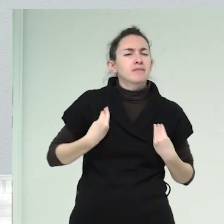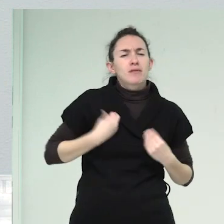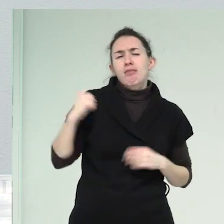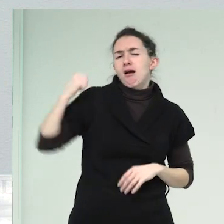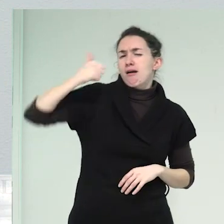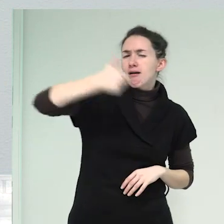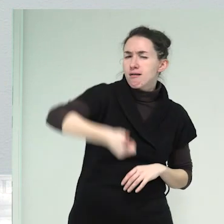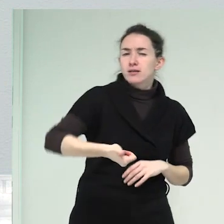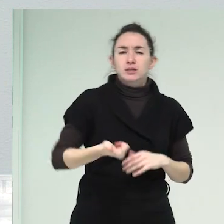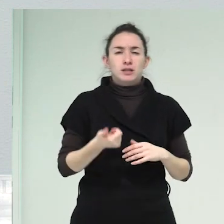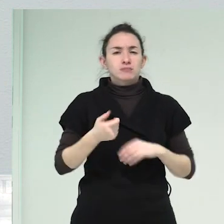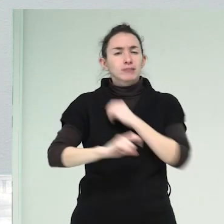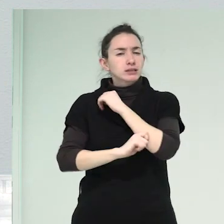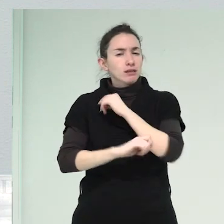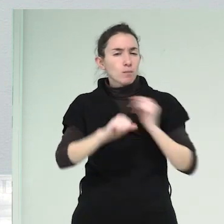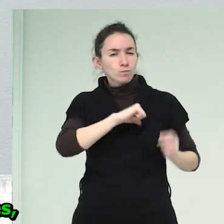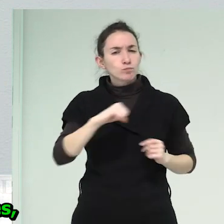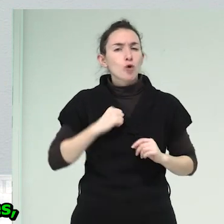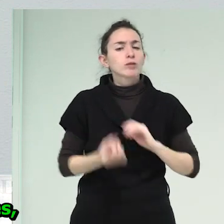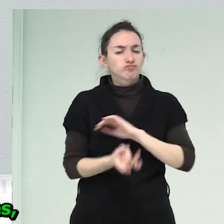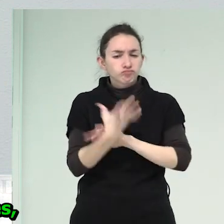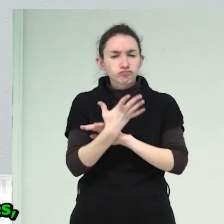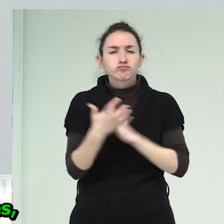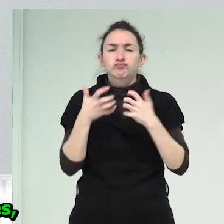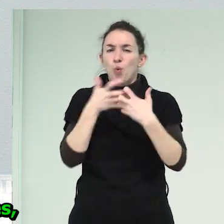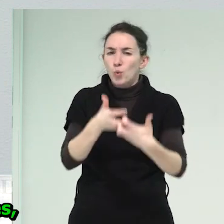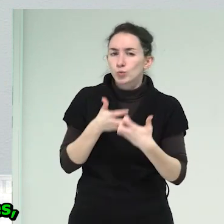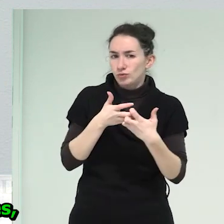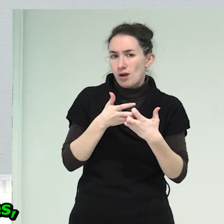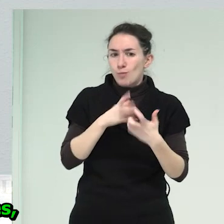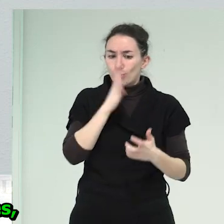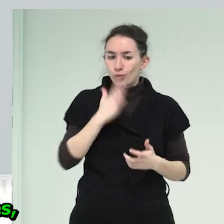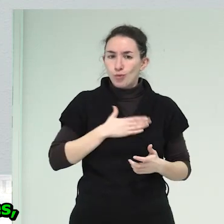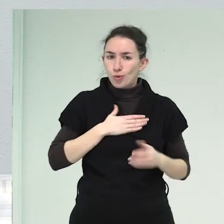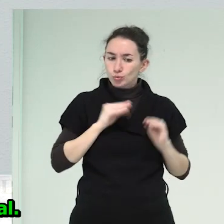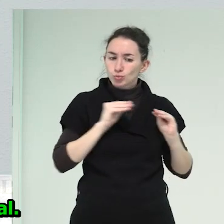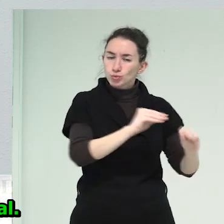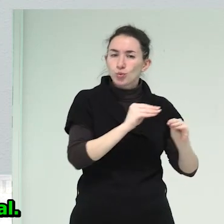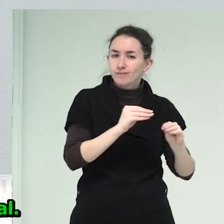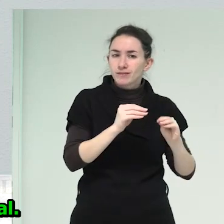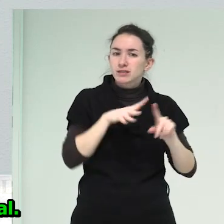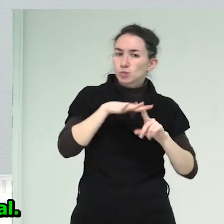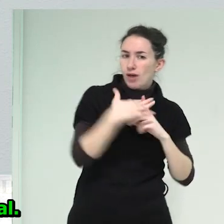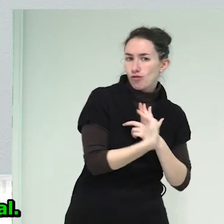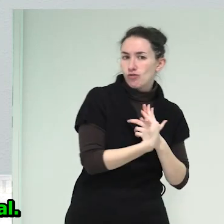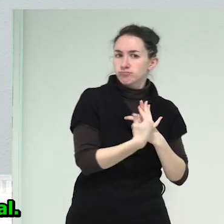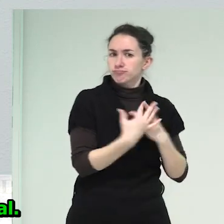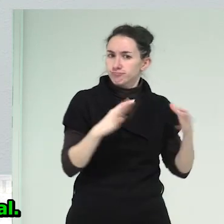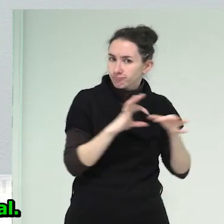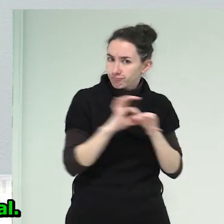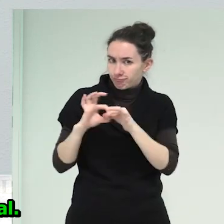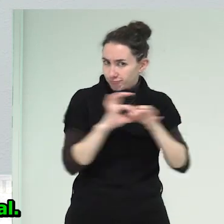historia estrategias propias de lucha, acordes a sus condiciones materiales, tanto de lucha,